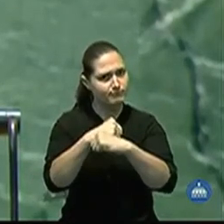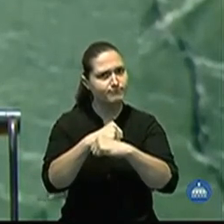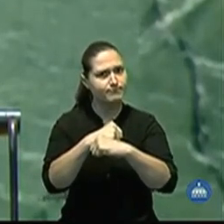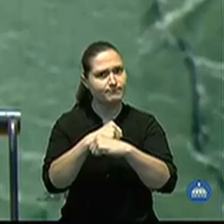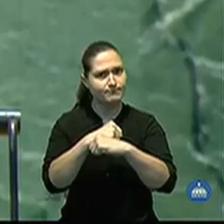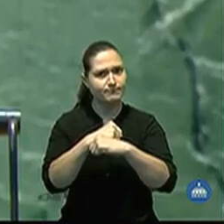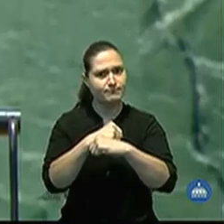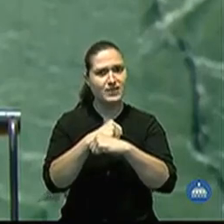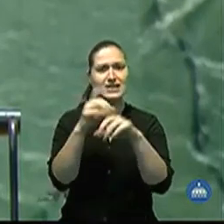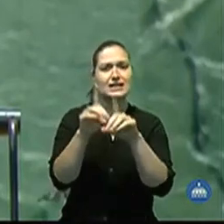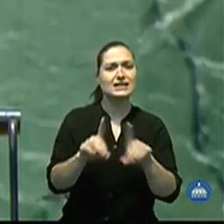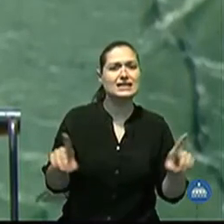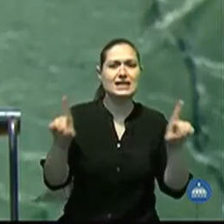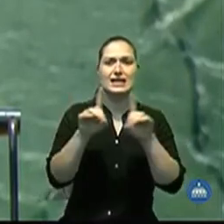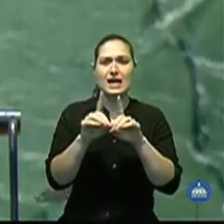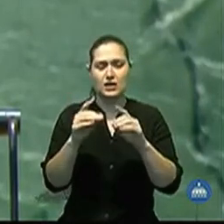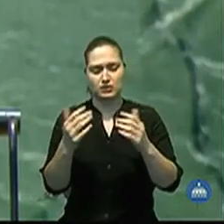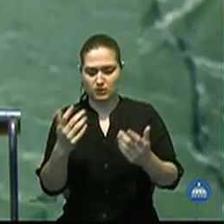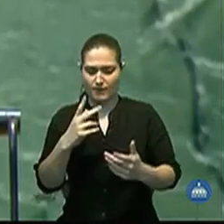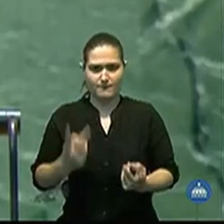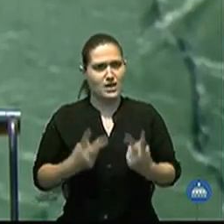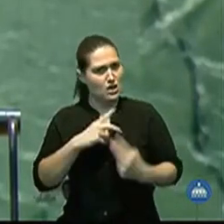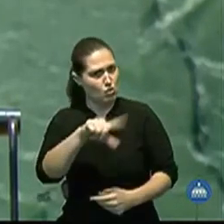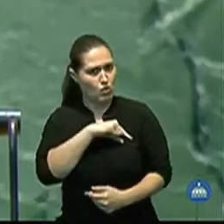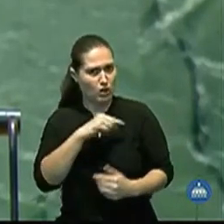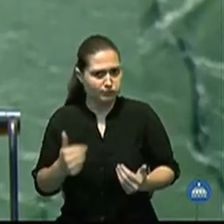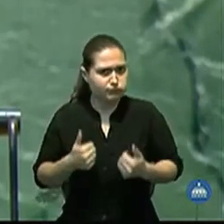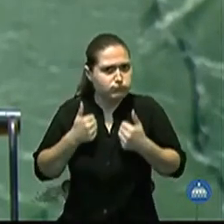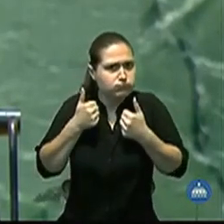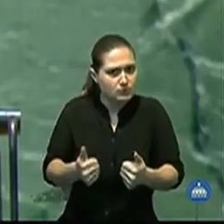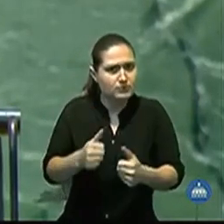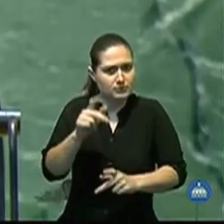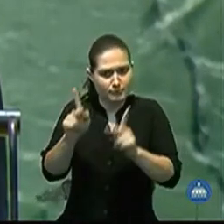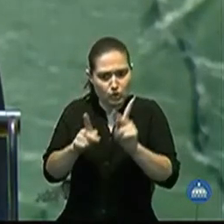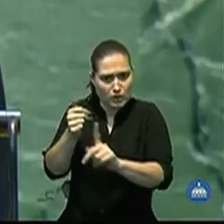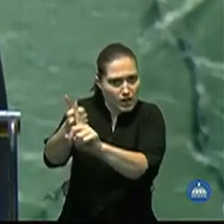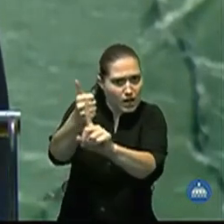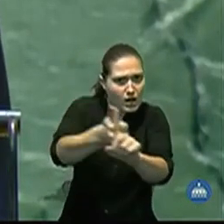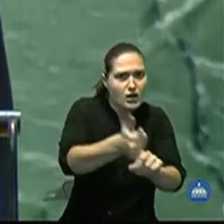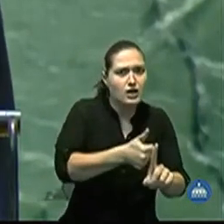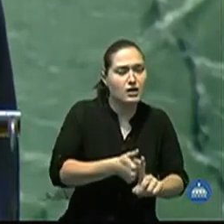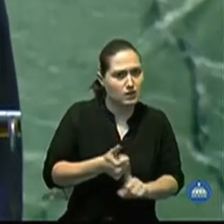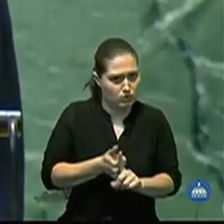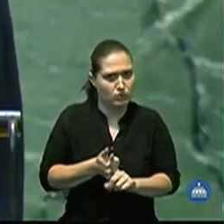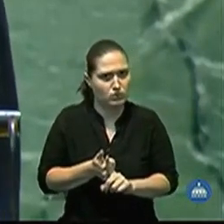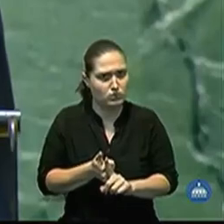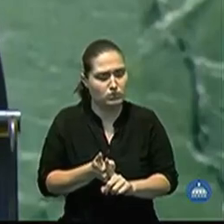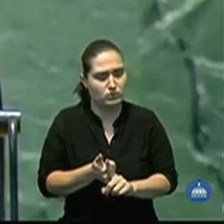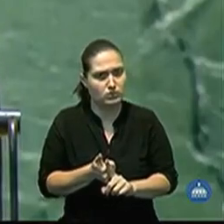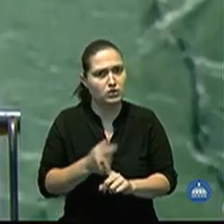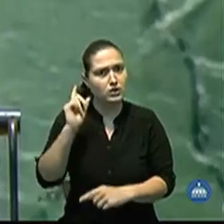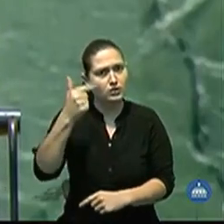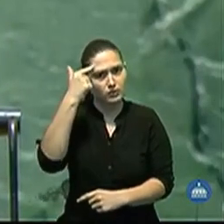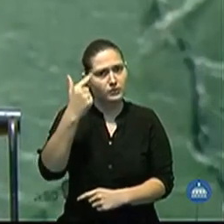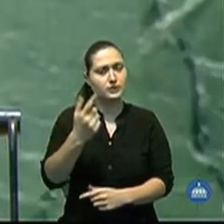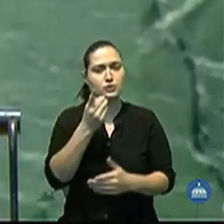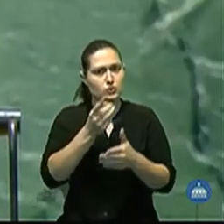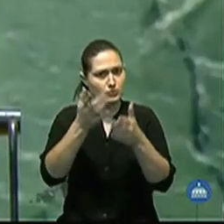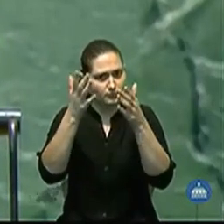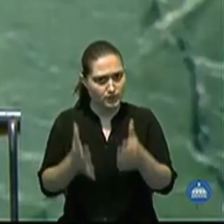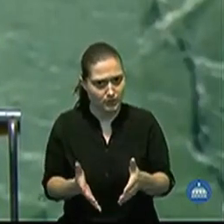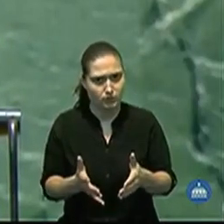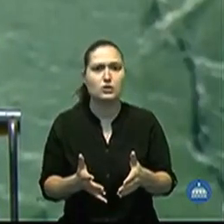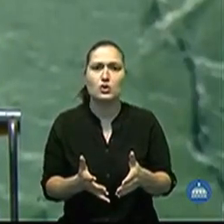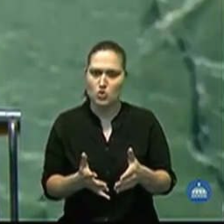dignidad y la libertad de cada individuo y brindar legitimidad al poder político. El gobierno dominicano está